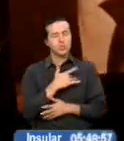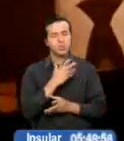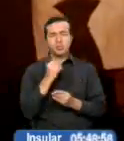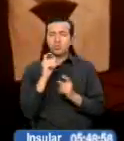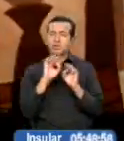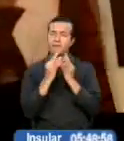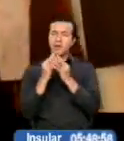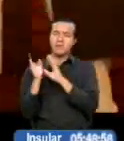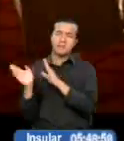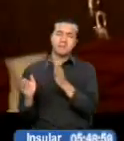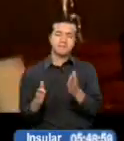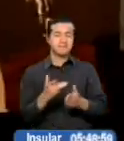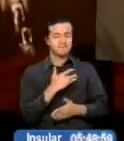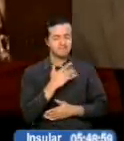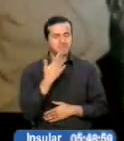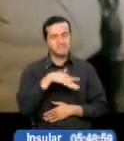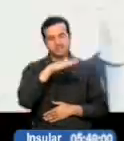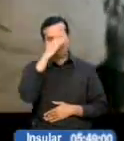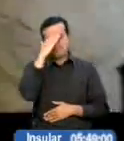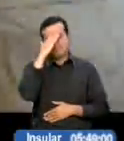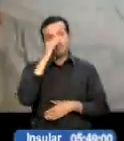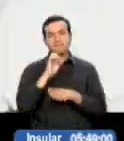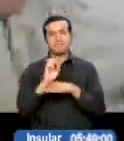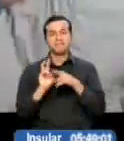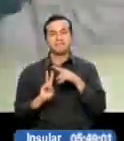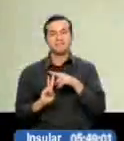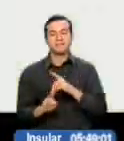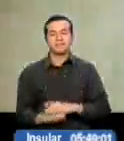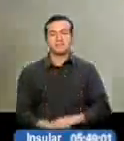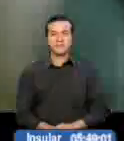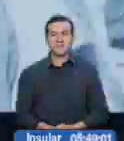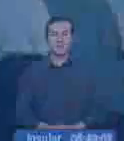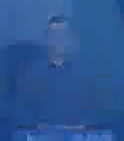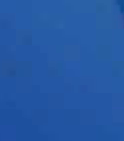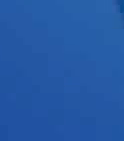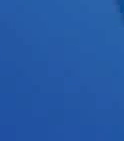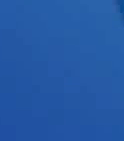causaron a los familiares de las víctimas. Fanny Lara, Ecuador TV.